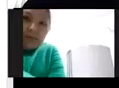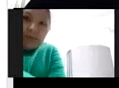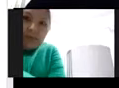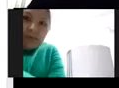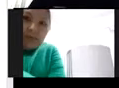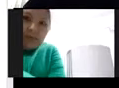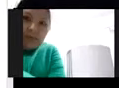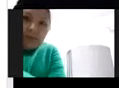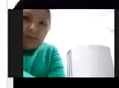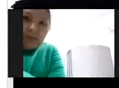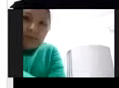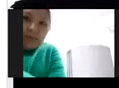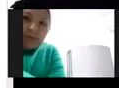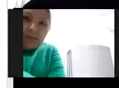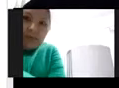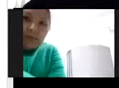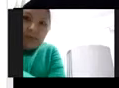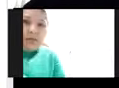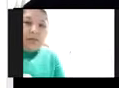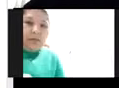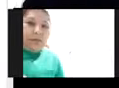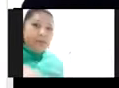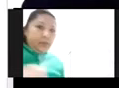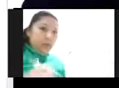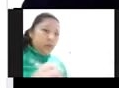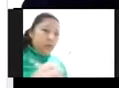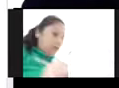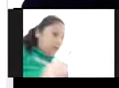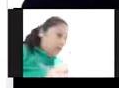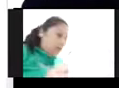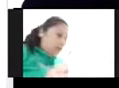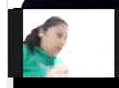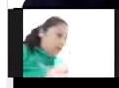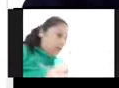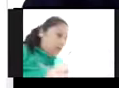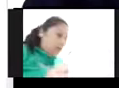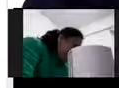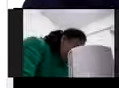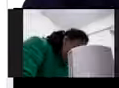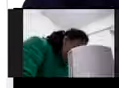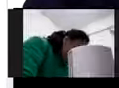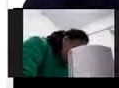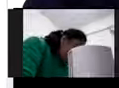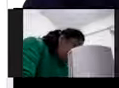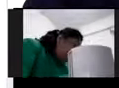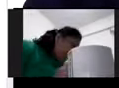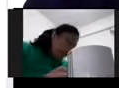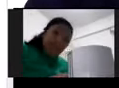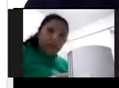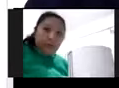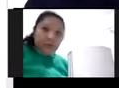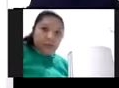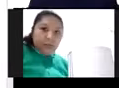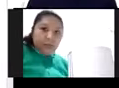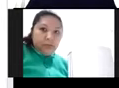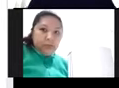Las reglas generales que se aplican a todos los contratos, fundamentalmente está vinculado con lo presupuestario, en primer